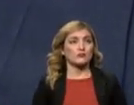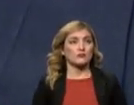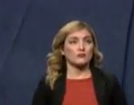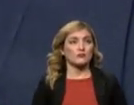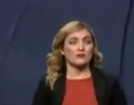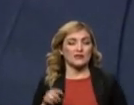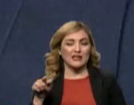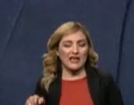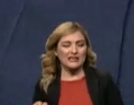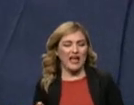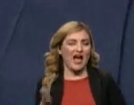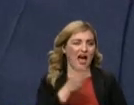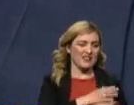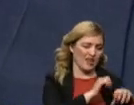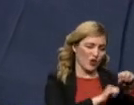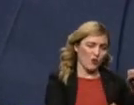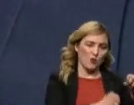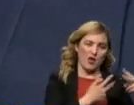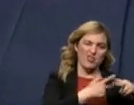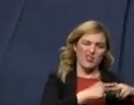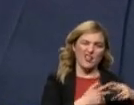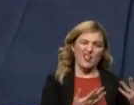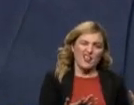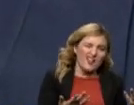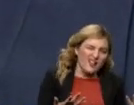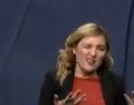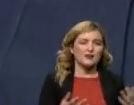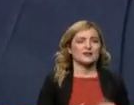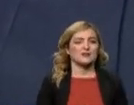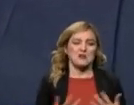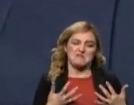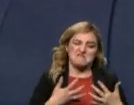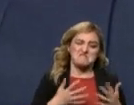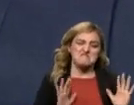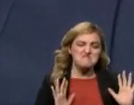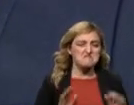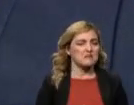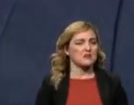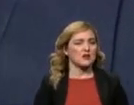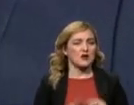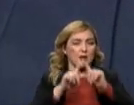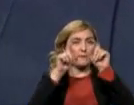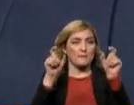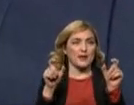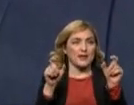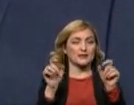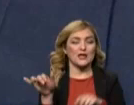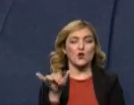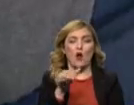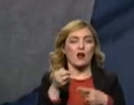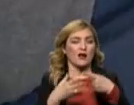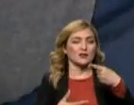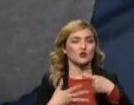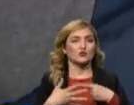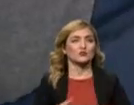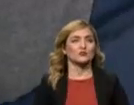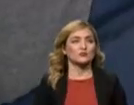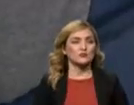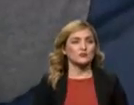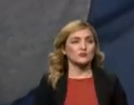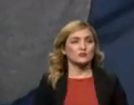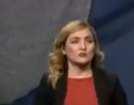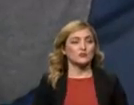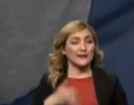tienen estas mercancías con la importación anterior y relacionar a los importadores porque la carga es de similar característica. Aunque